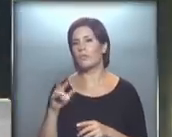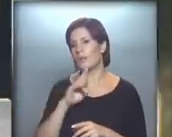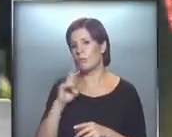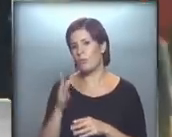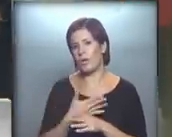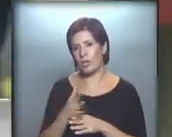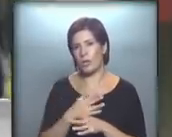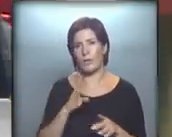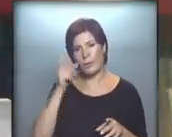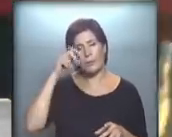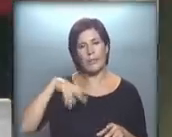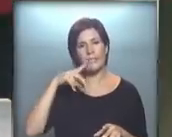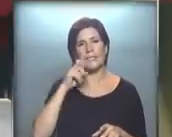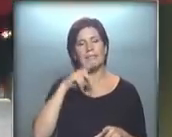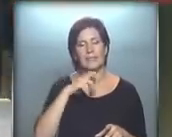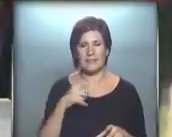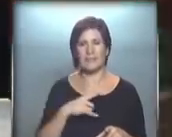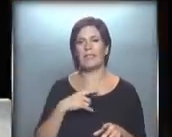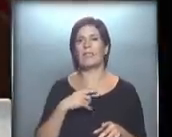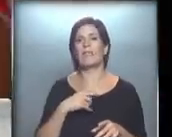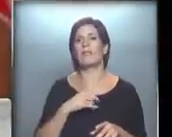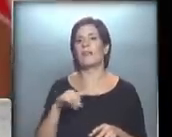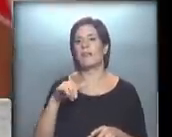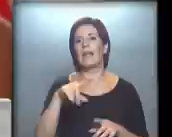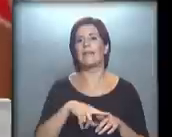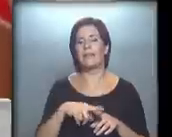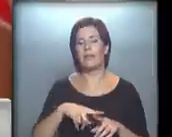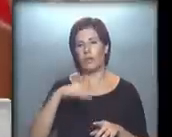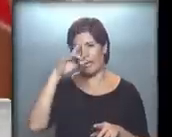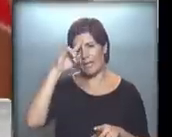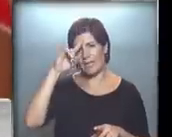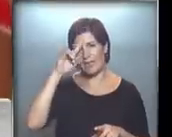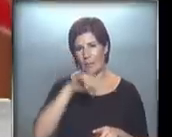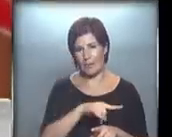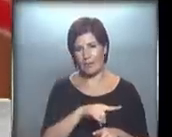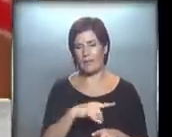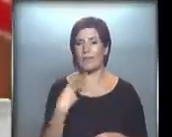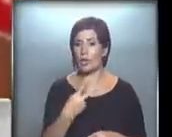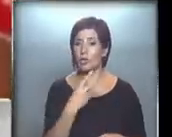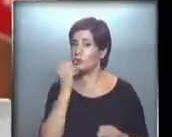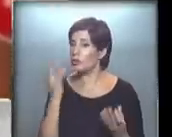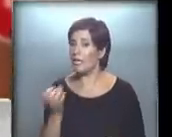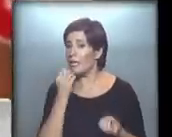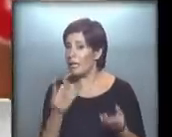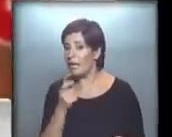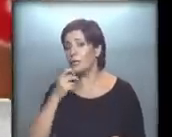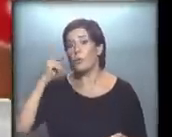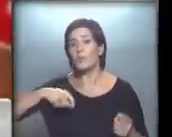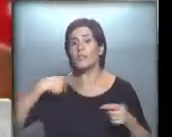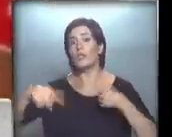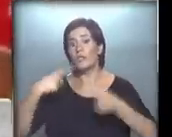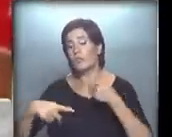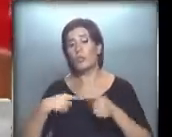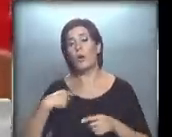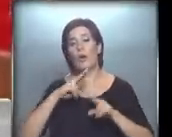delantero del club Atlético independiente de la declaración de ambos futbolistas dependerá si prospera o no la causa contra